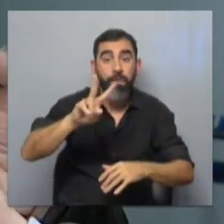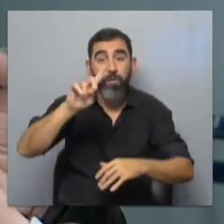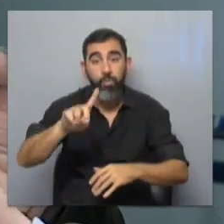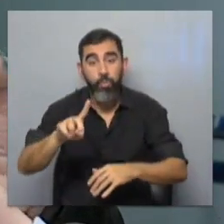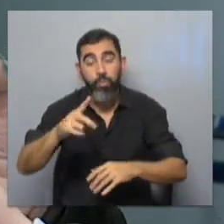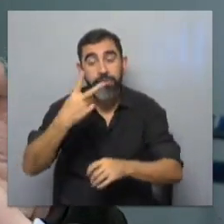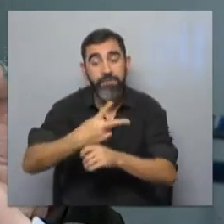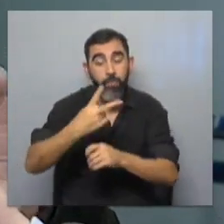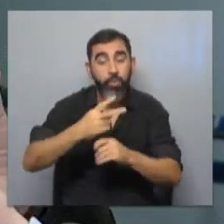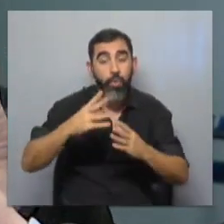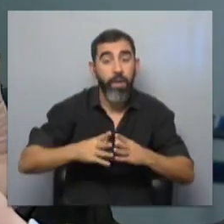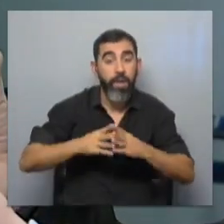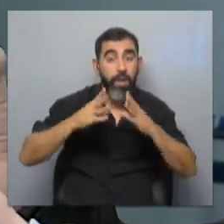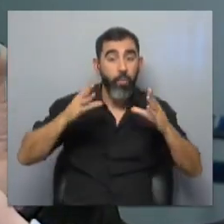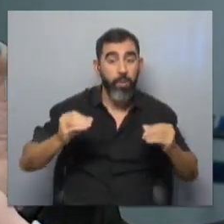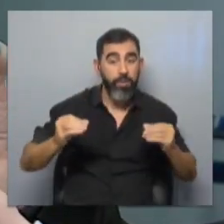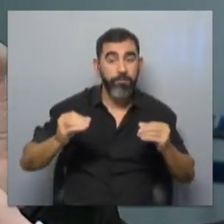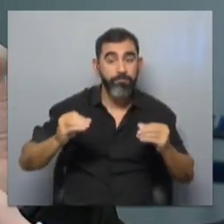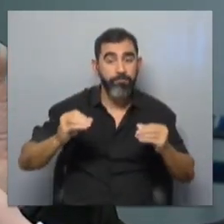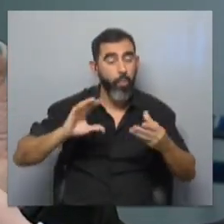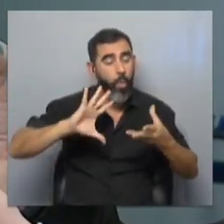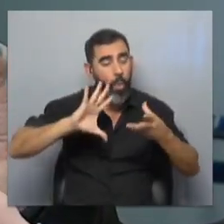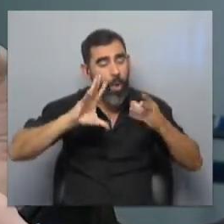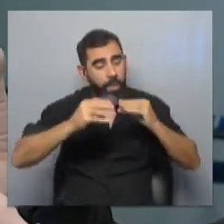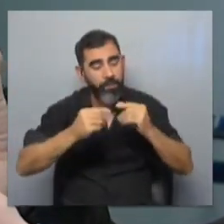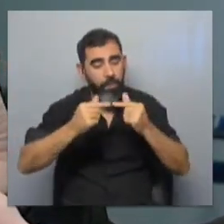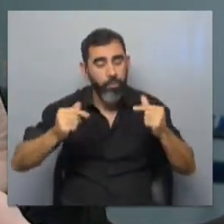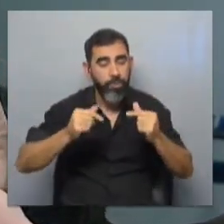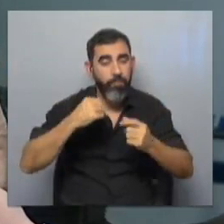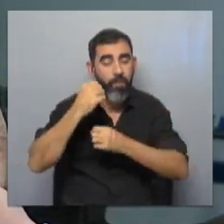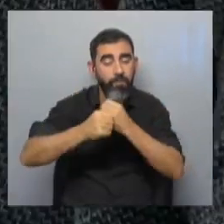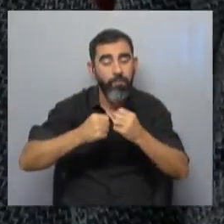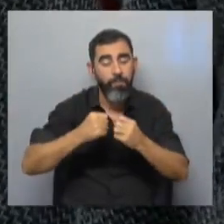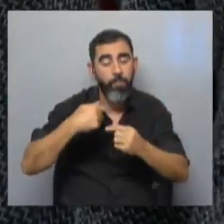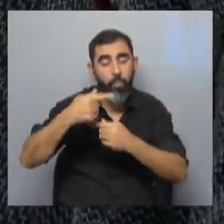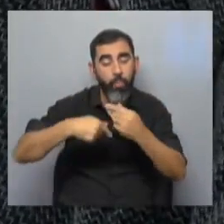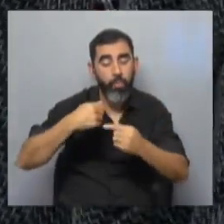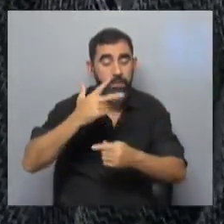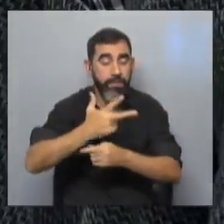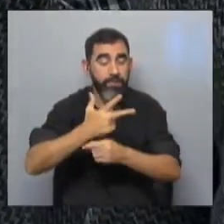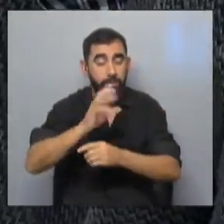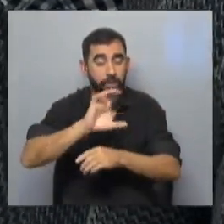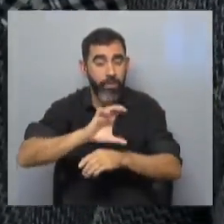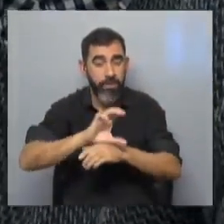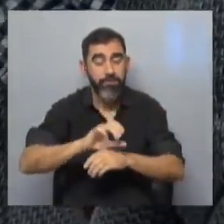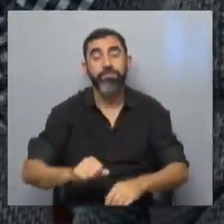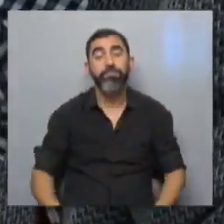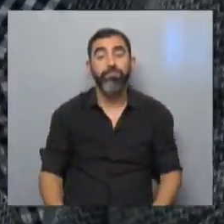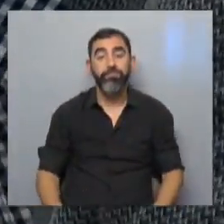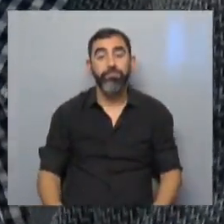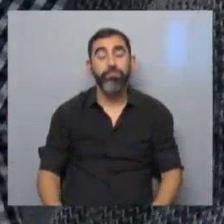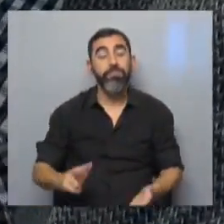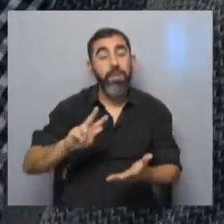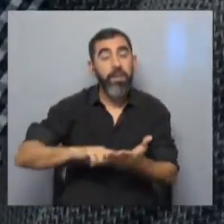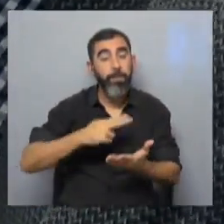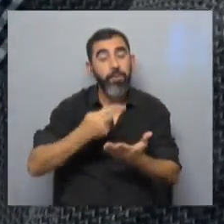en segundo y no adquirieron las habilidades fundamentales para pasar a tercero. De acuerdo con el monitor educativo, la